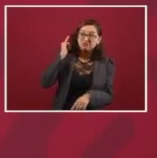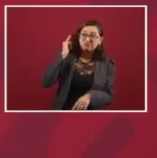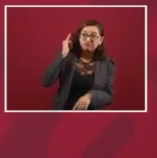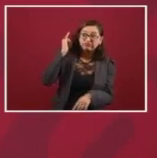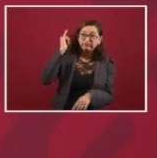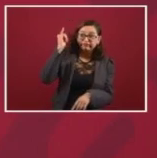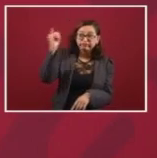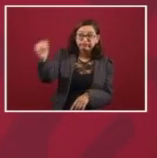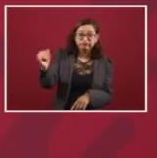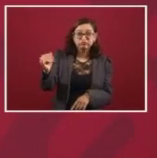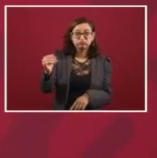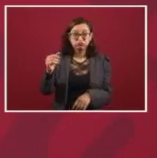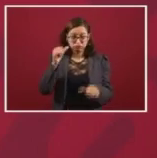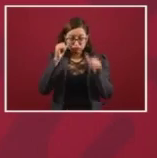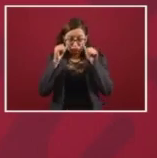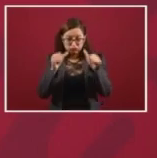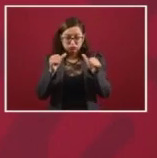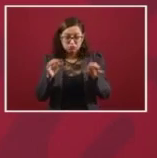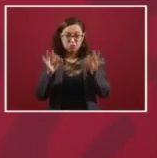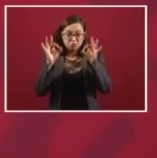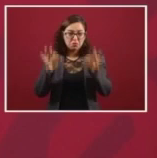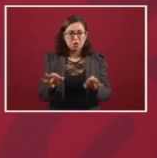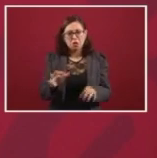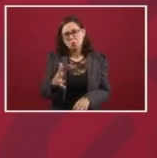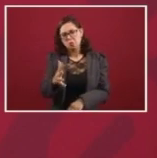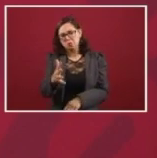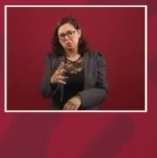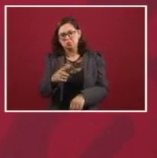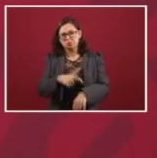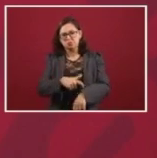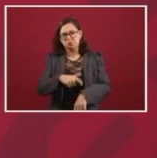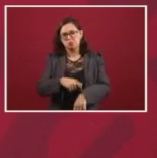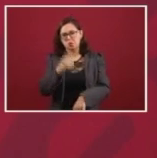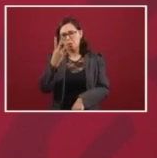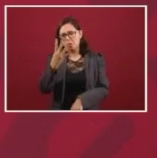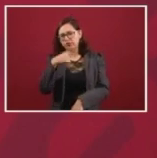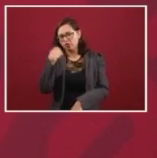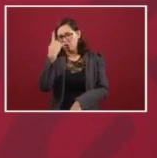en promedio, está a 4 horas